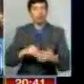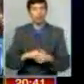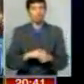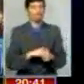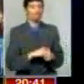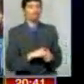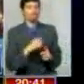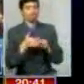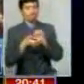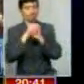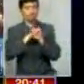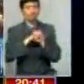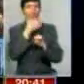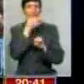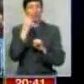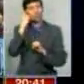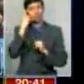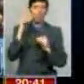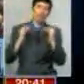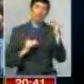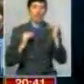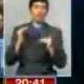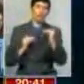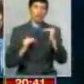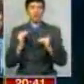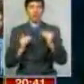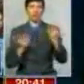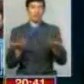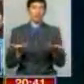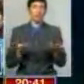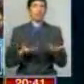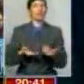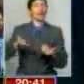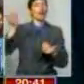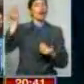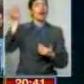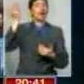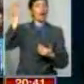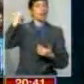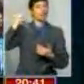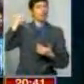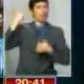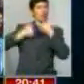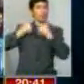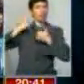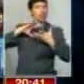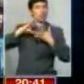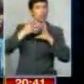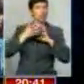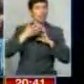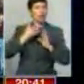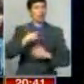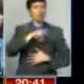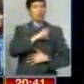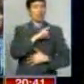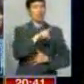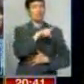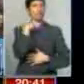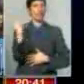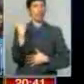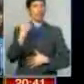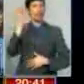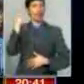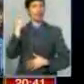en el mundial anterior perdió su primer partido con Suiza y después salió campeón. España hoy